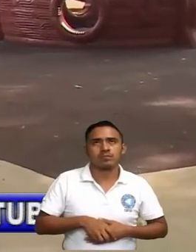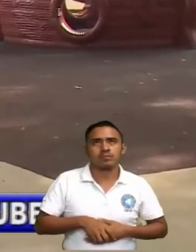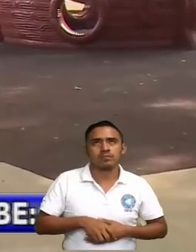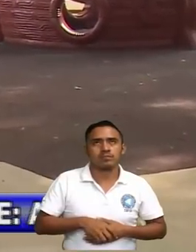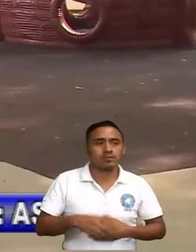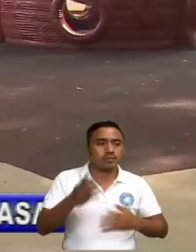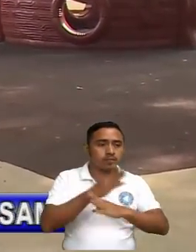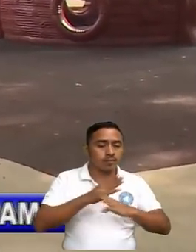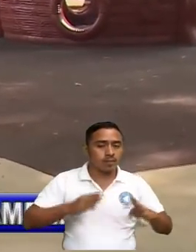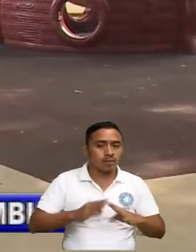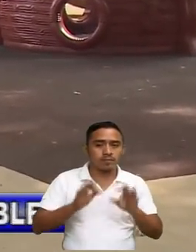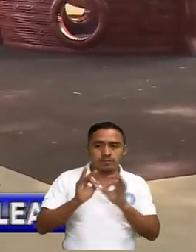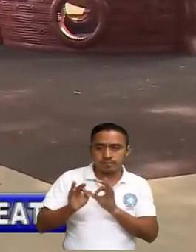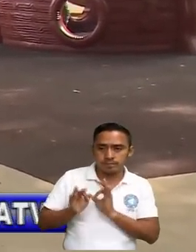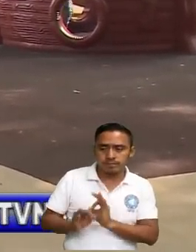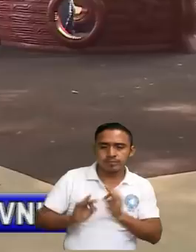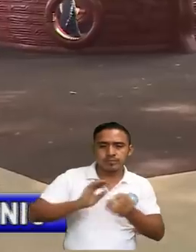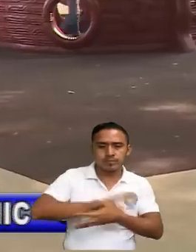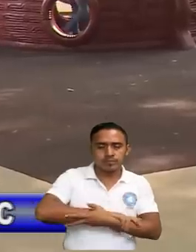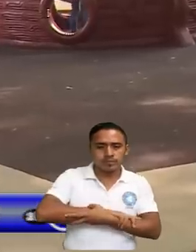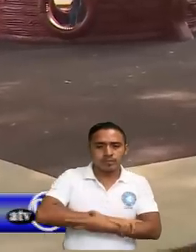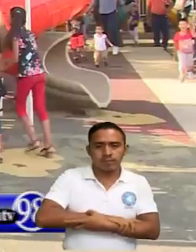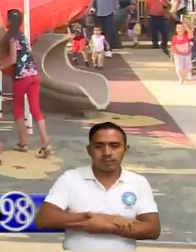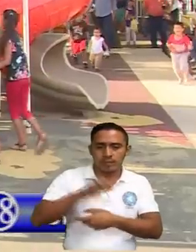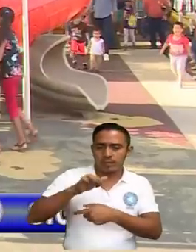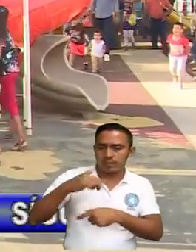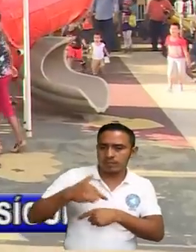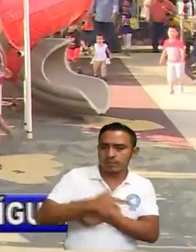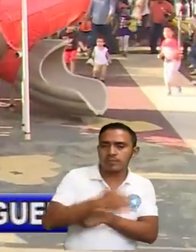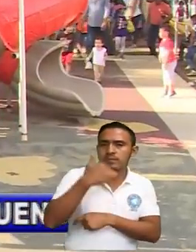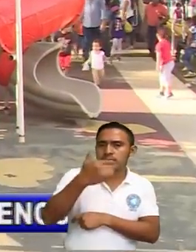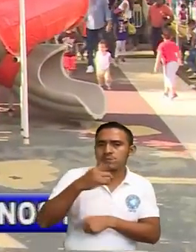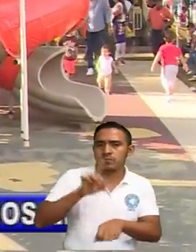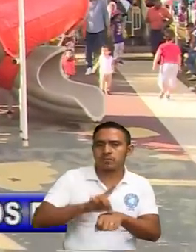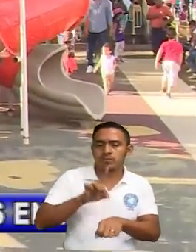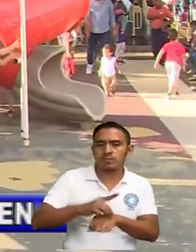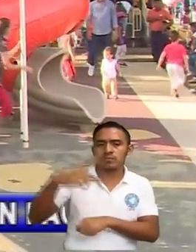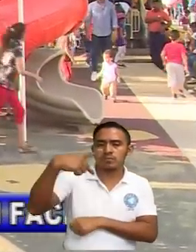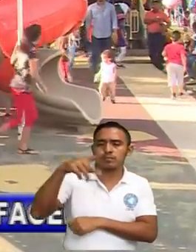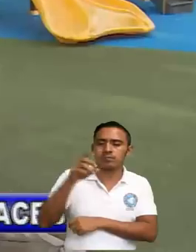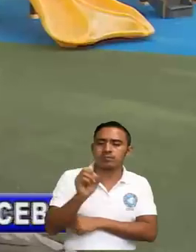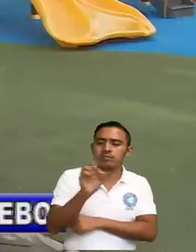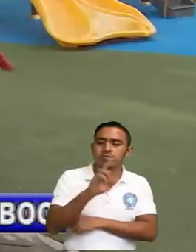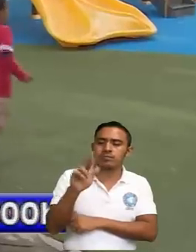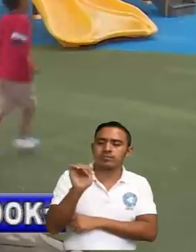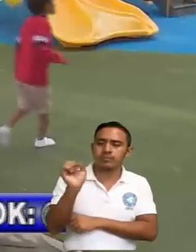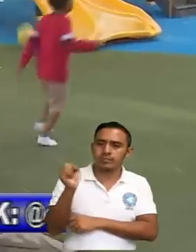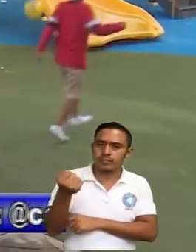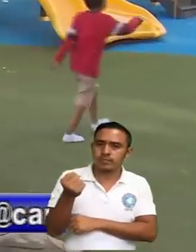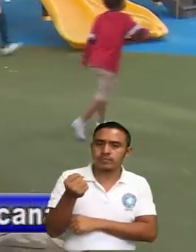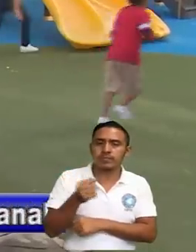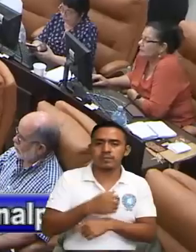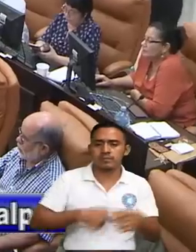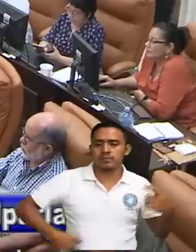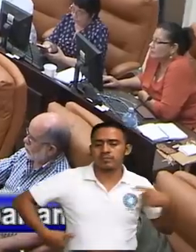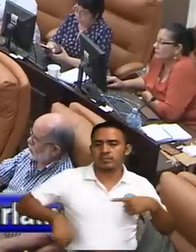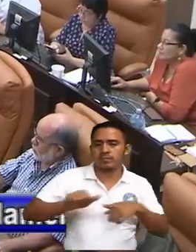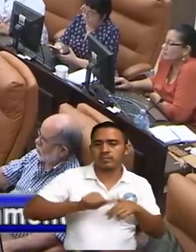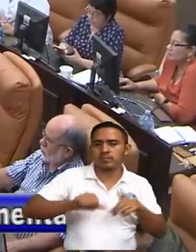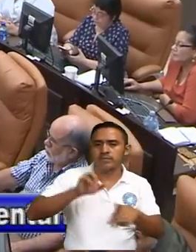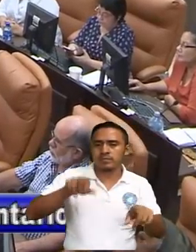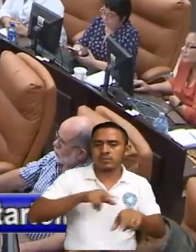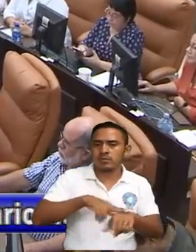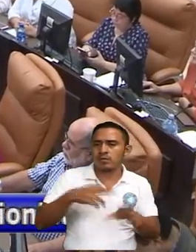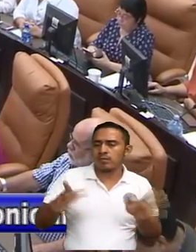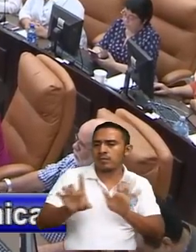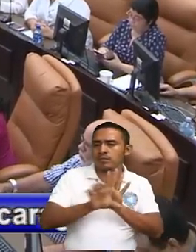La paz es el fin y la reconciliación es el camino. Así lo ha dicho el doctor Gustavo Porras, presidente de la Asamblea Nacional, al